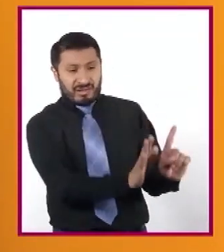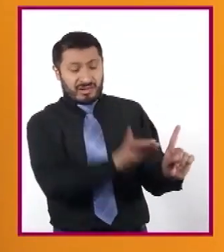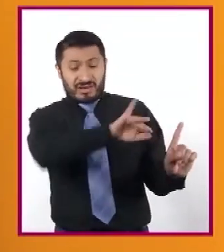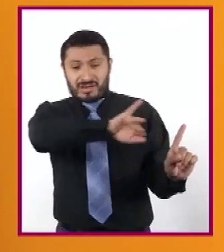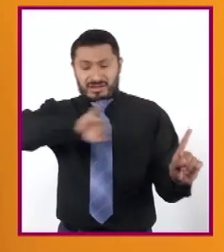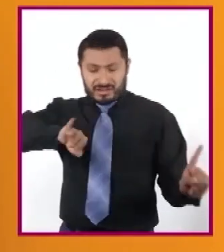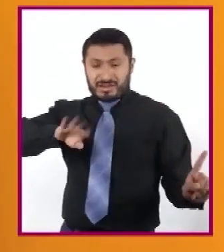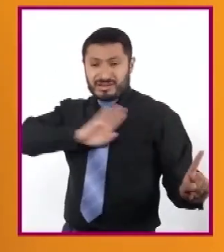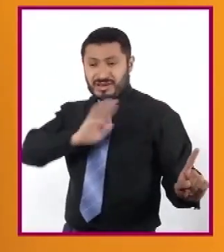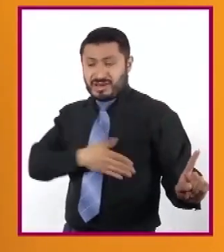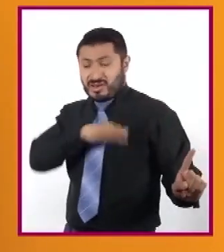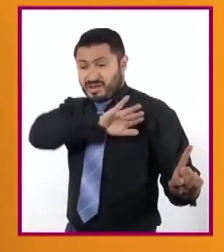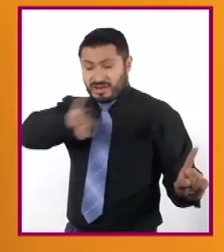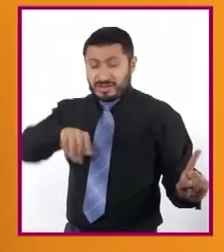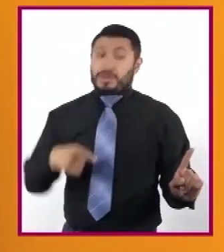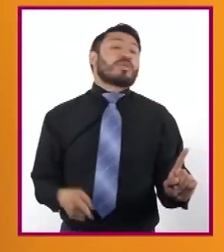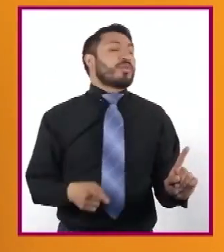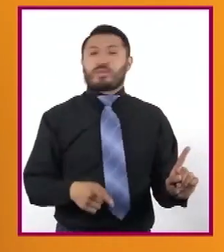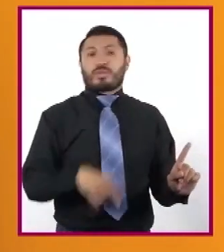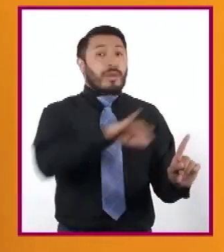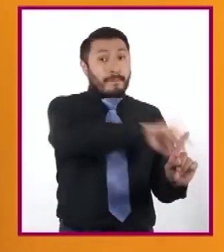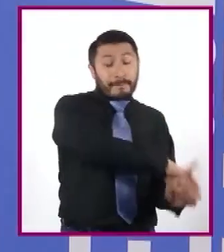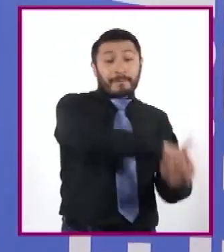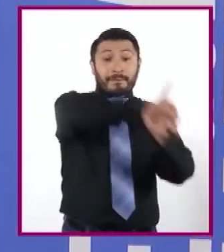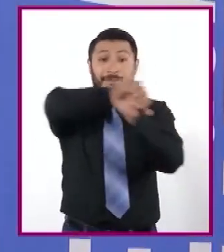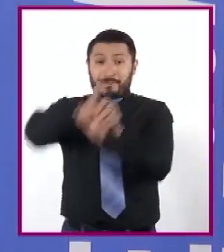los estudiantes un desarrollo adecuado,